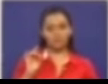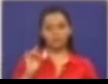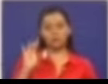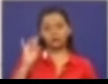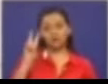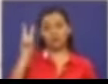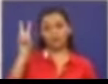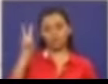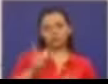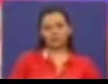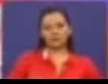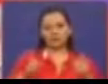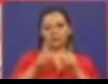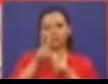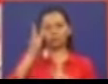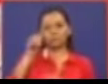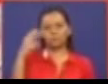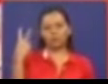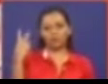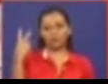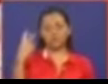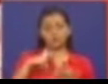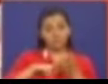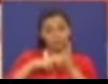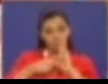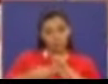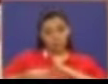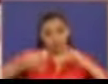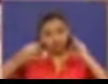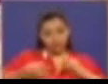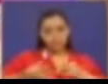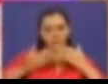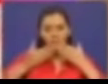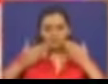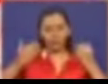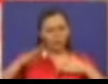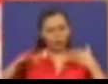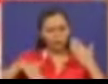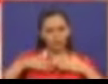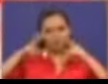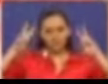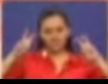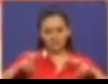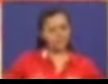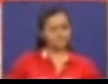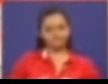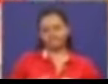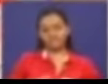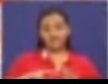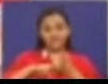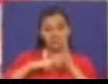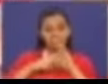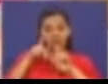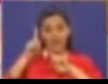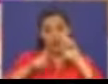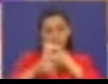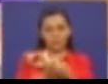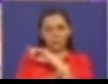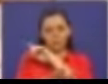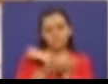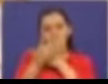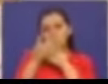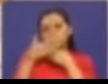2012. Además, no significa que no mejoremos en todos los aspectos. Significa que hay países que mejoran más